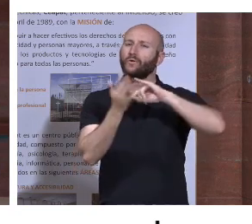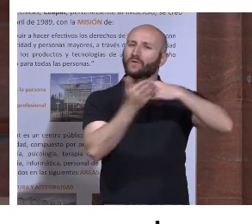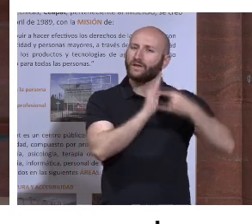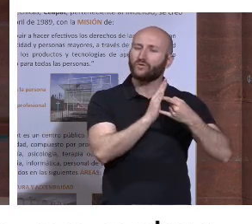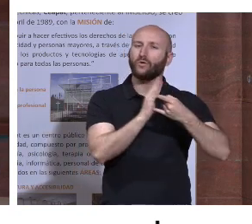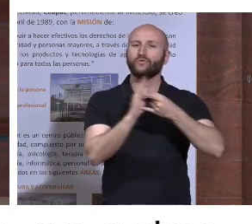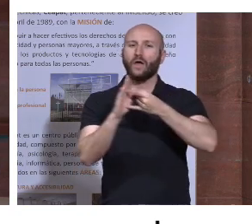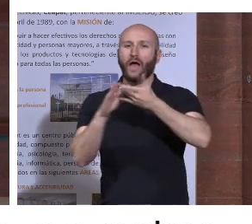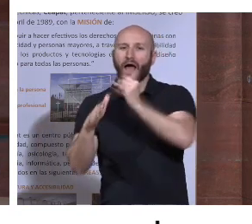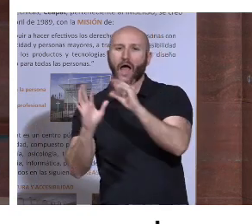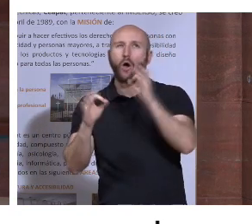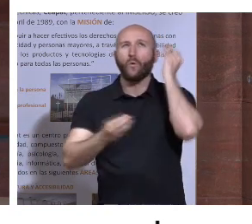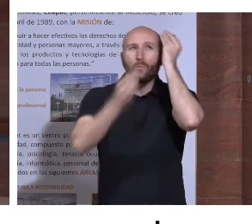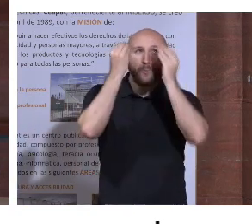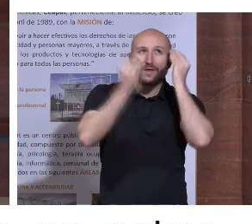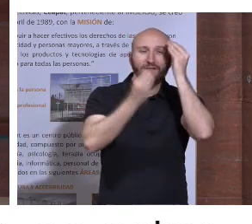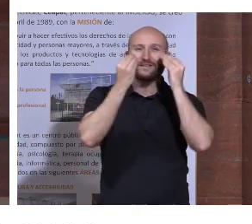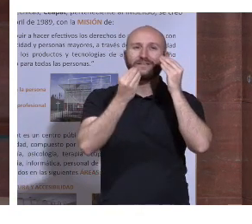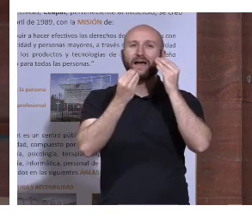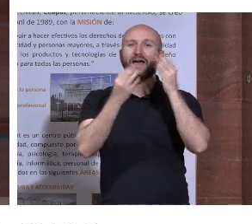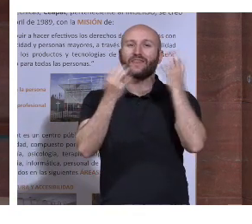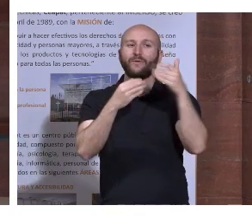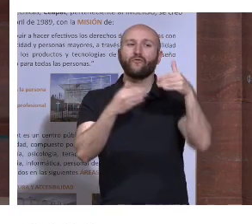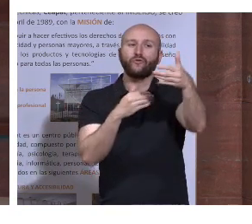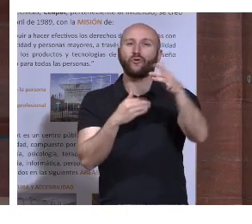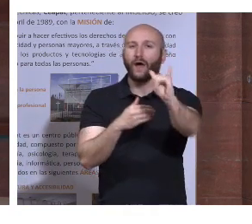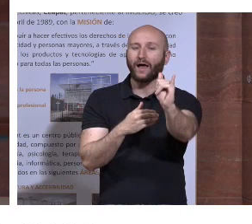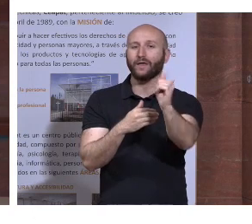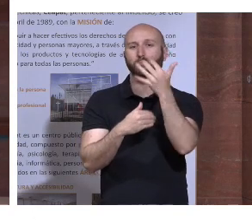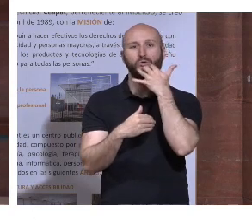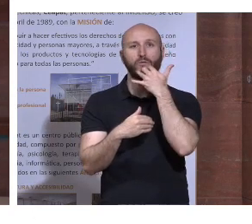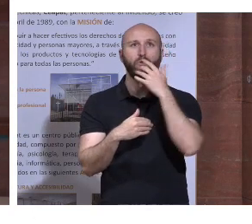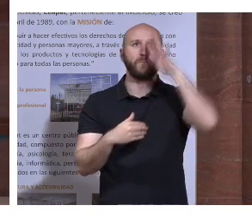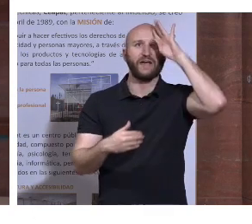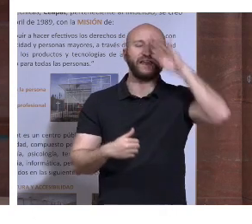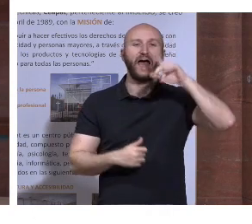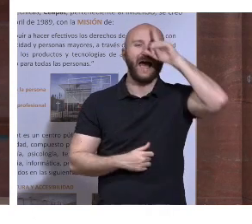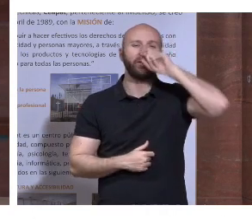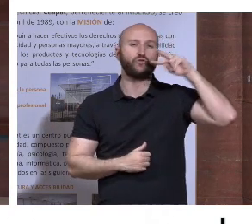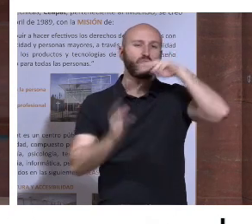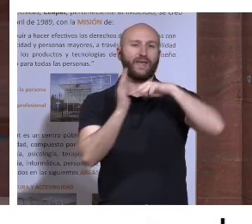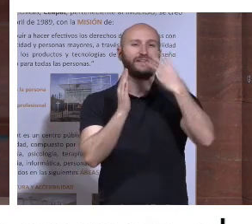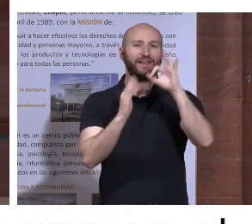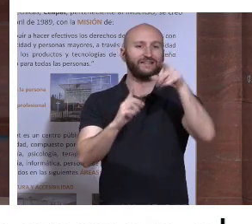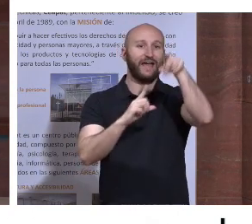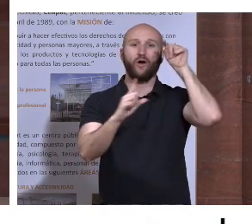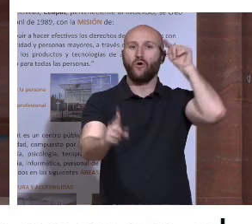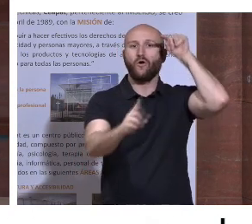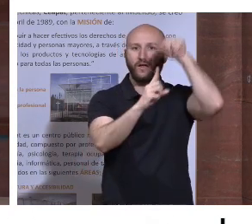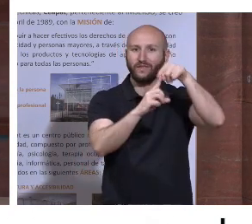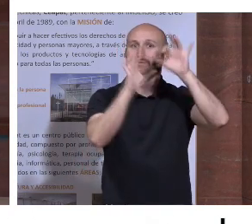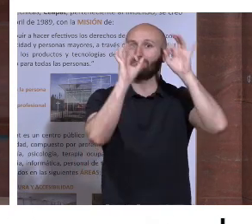o pensáis que deberían existir en el futuro, pongamos el año 2030 como meta, y